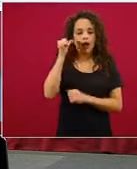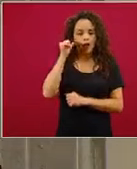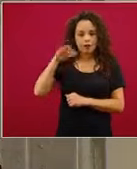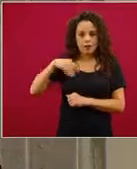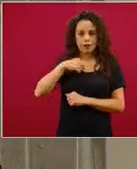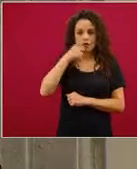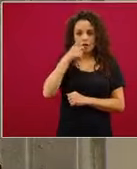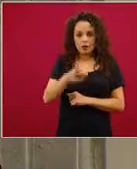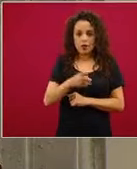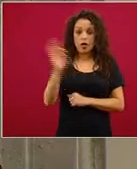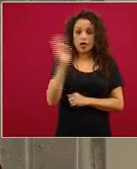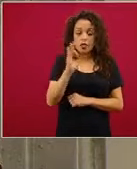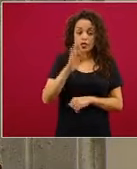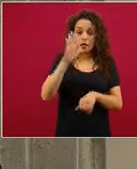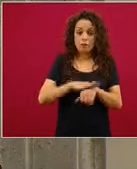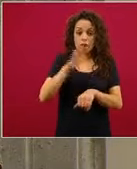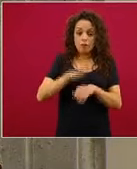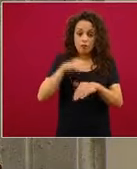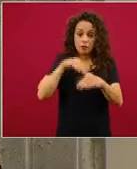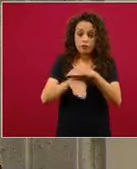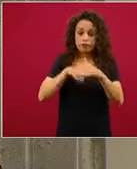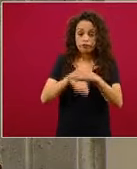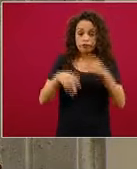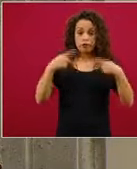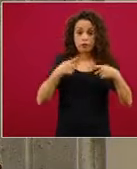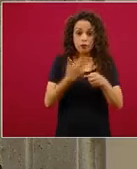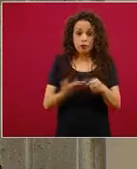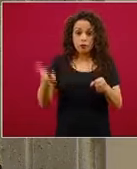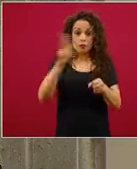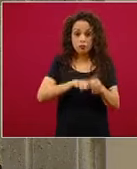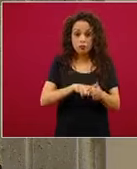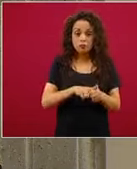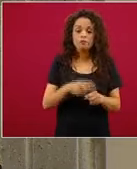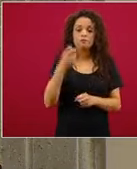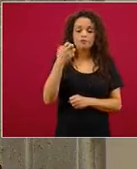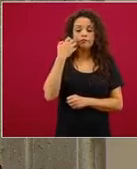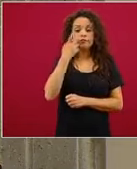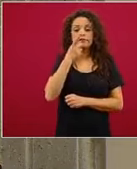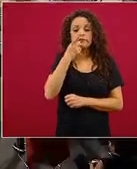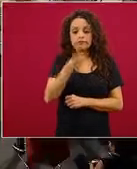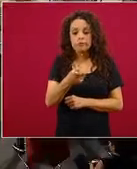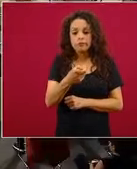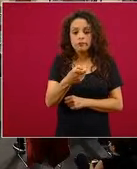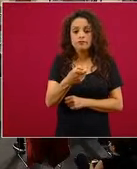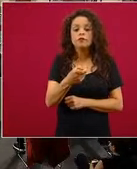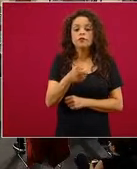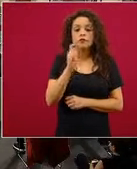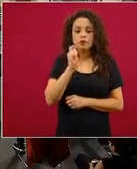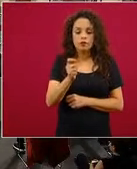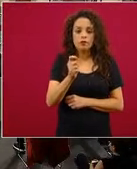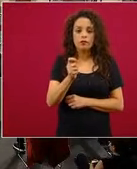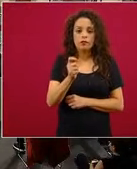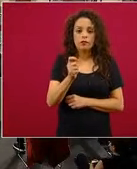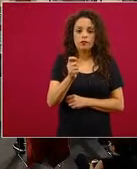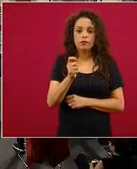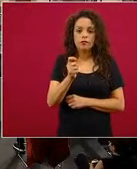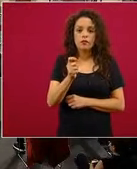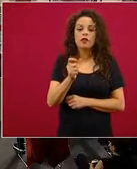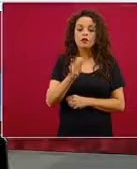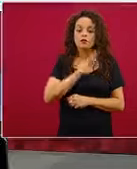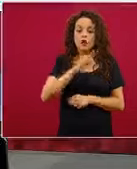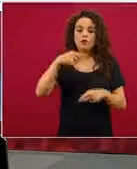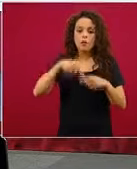se incrementan las hospitalizaciones, esto también puede ser un indicador de que la transmisión y los casos pueden estarse